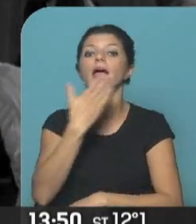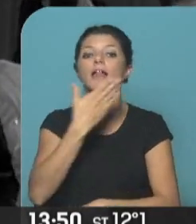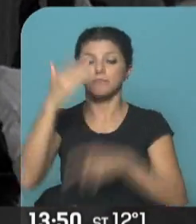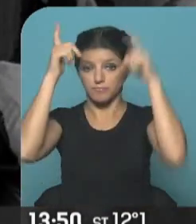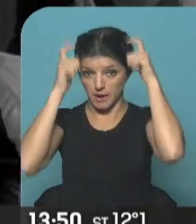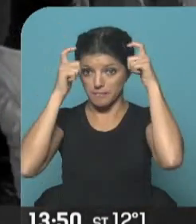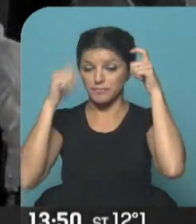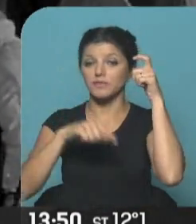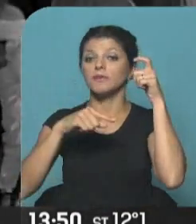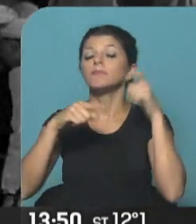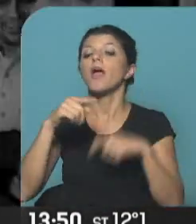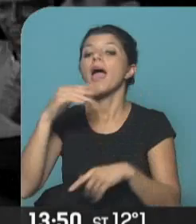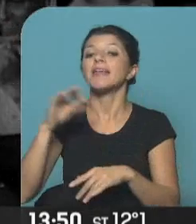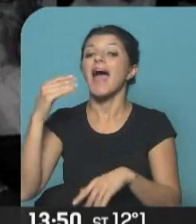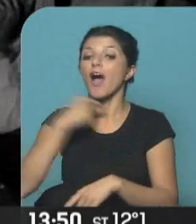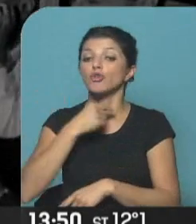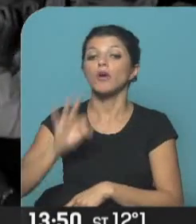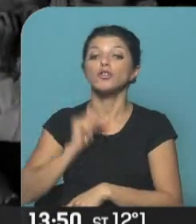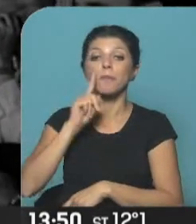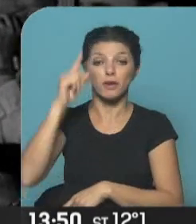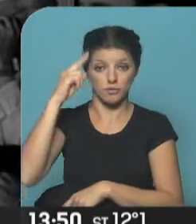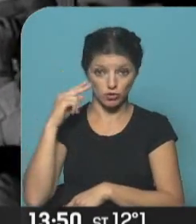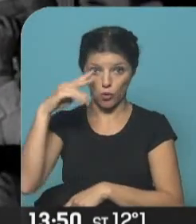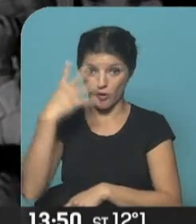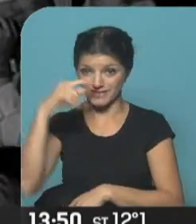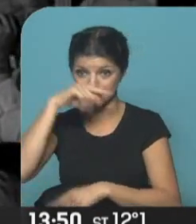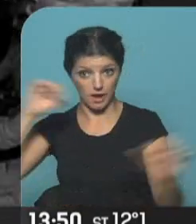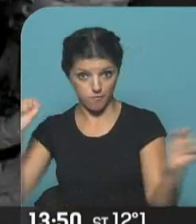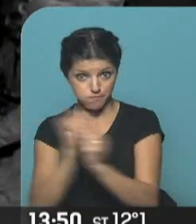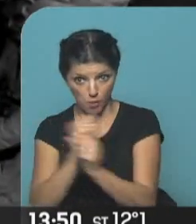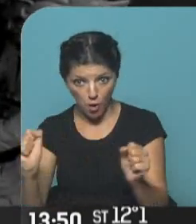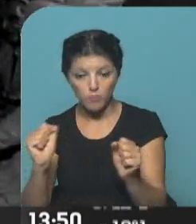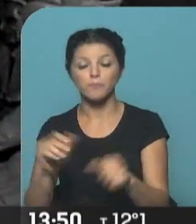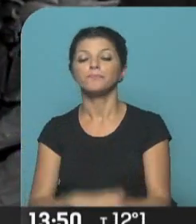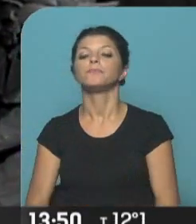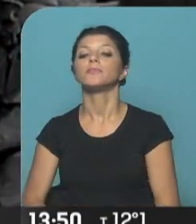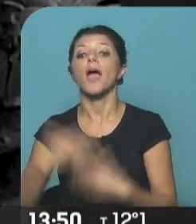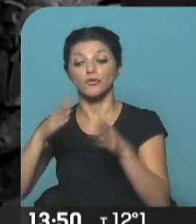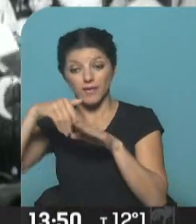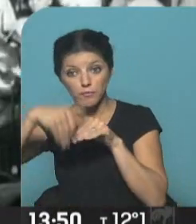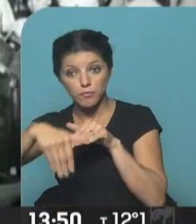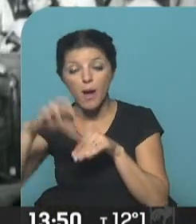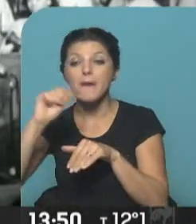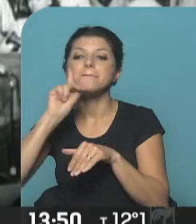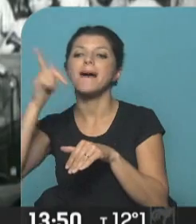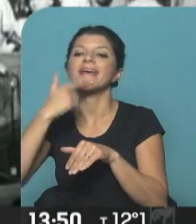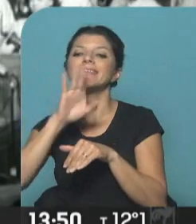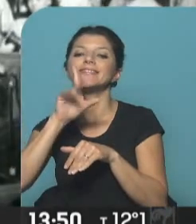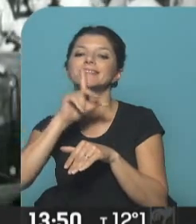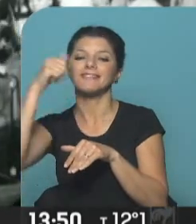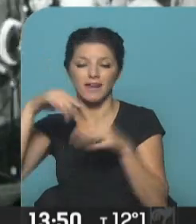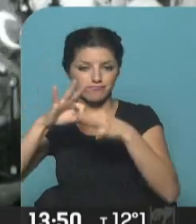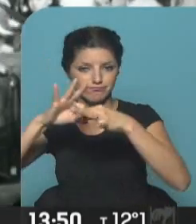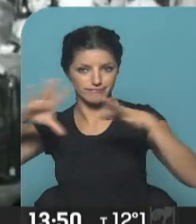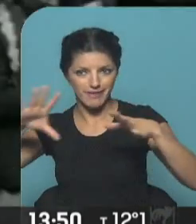Mountbatten, se concretó en agosto de 1947. Pakistán comenzó a existir como entidad independiente el